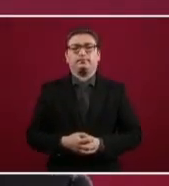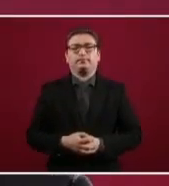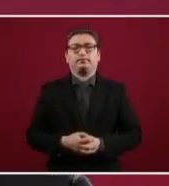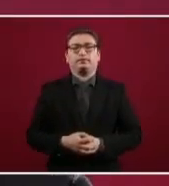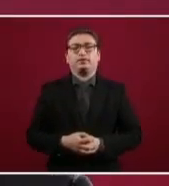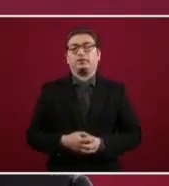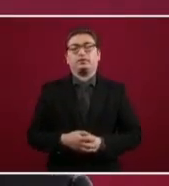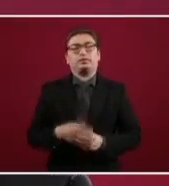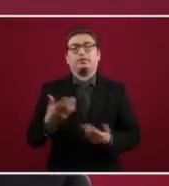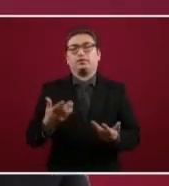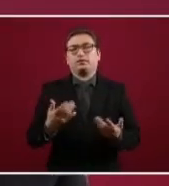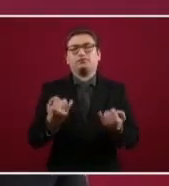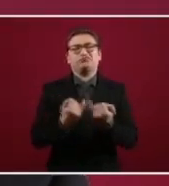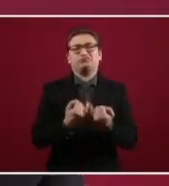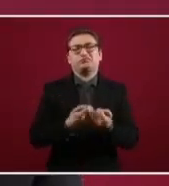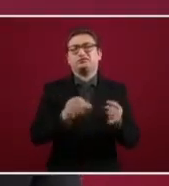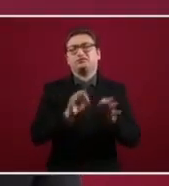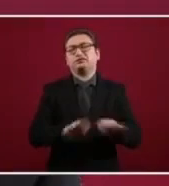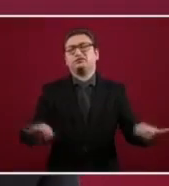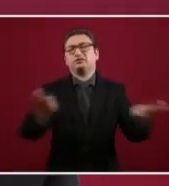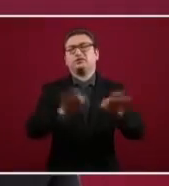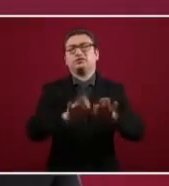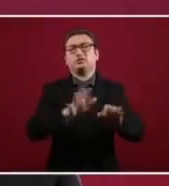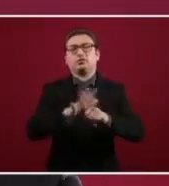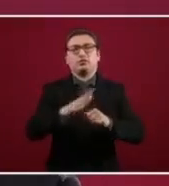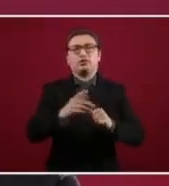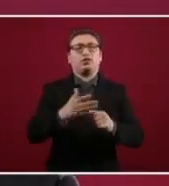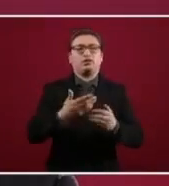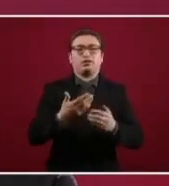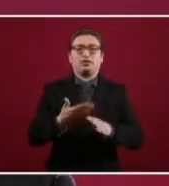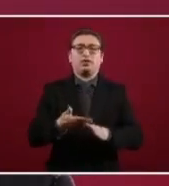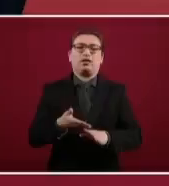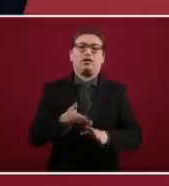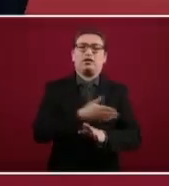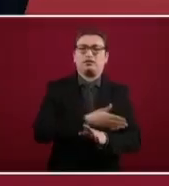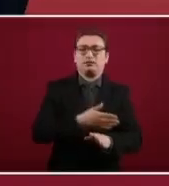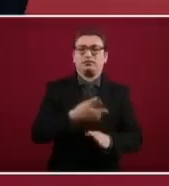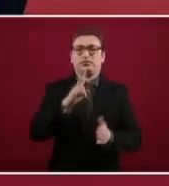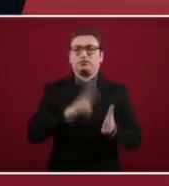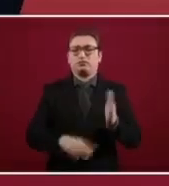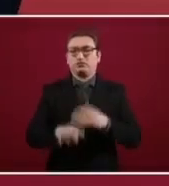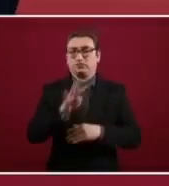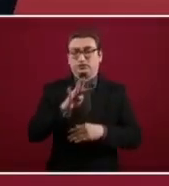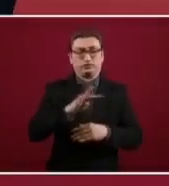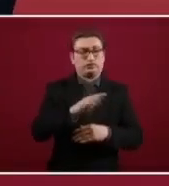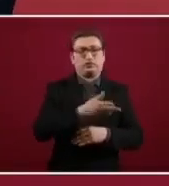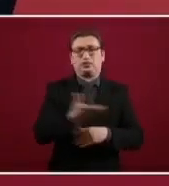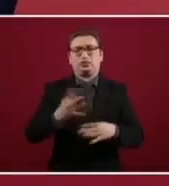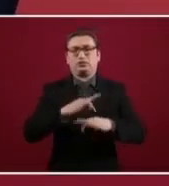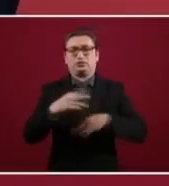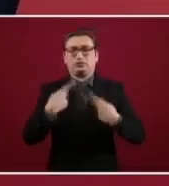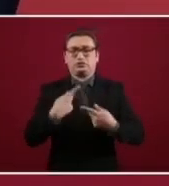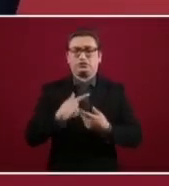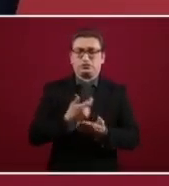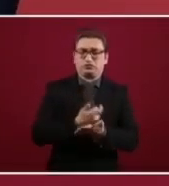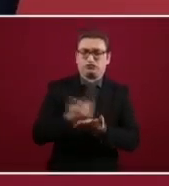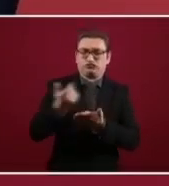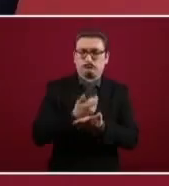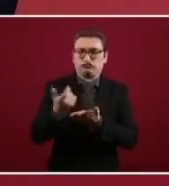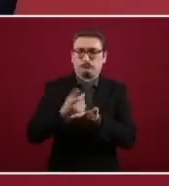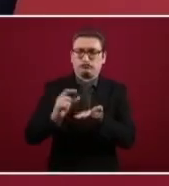es que los incrementos de salarios que se dieron durante 2019 que son de cerca del